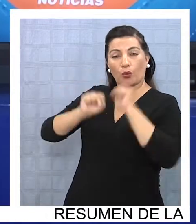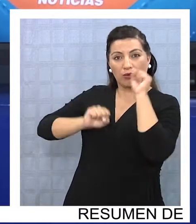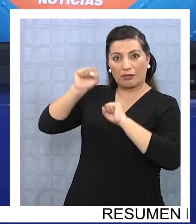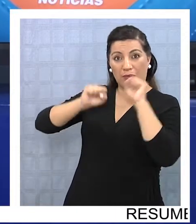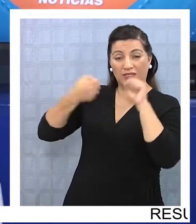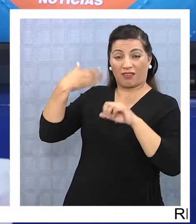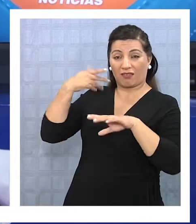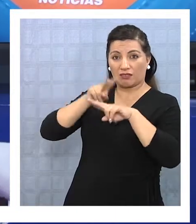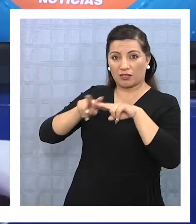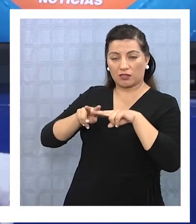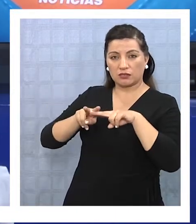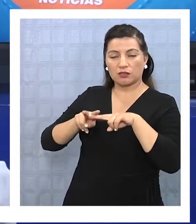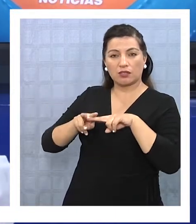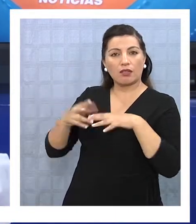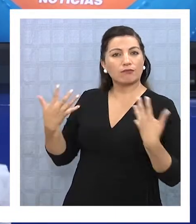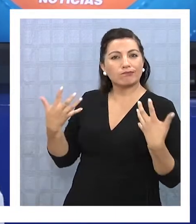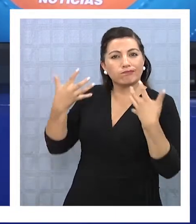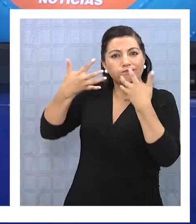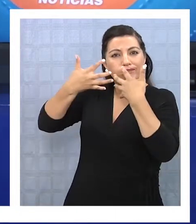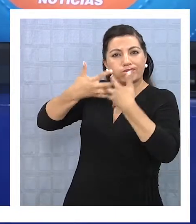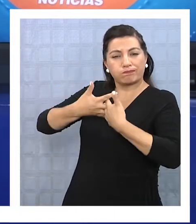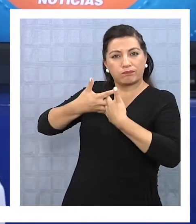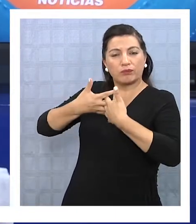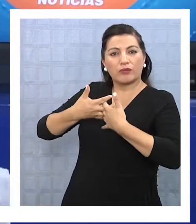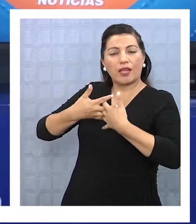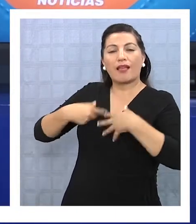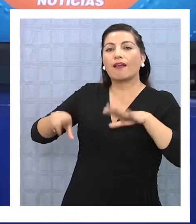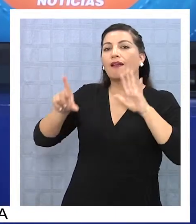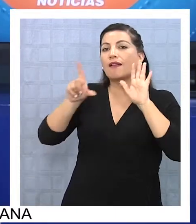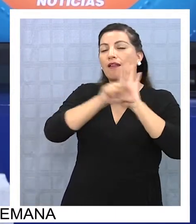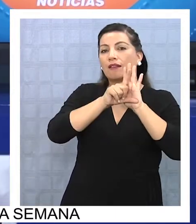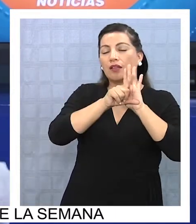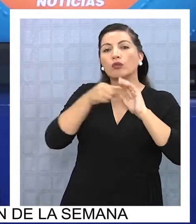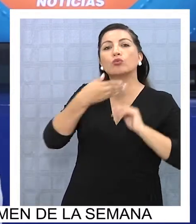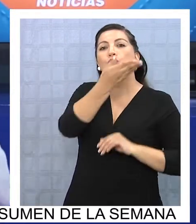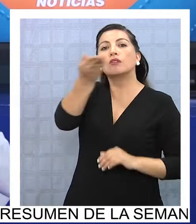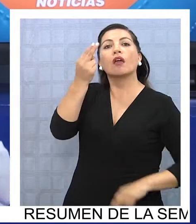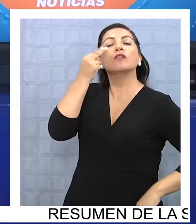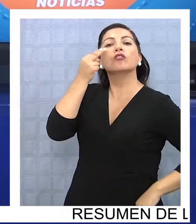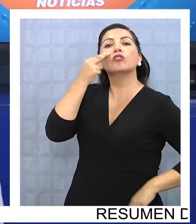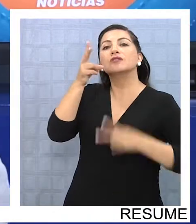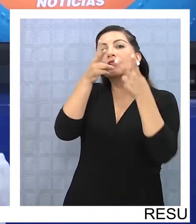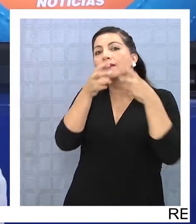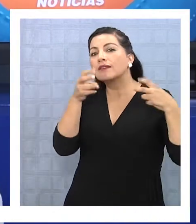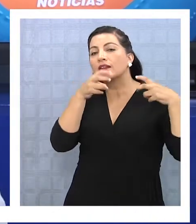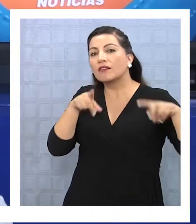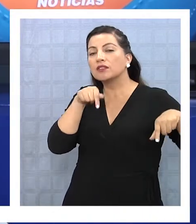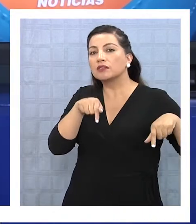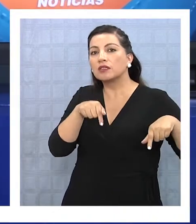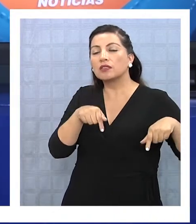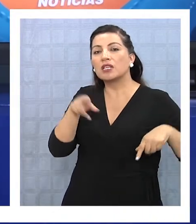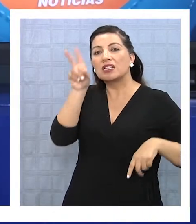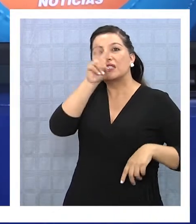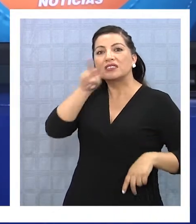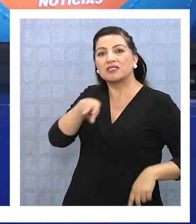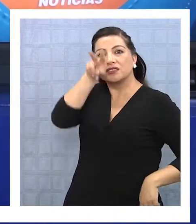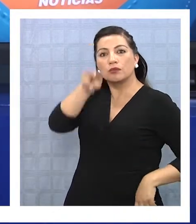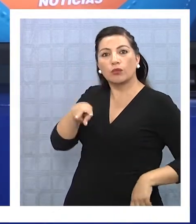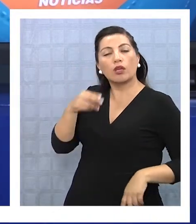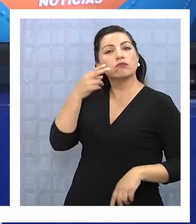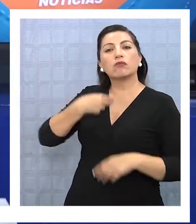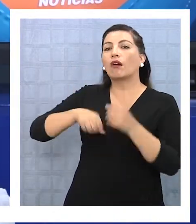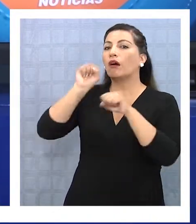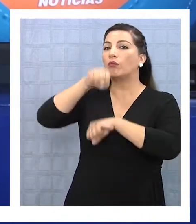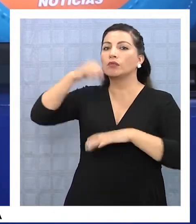empresa se ajustó estrictamente a la ley, fue conocida, revisada y aprobada por el Servicio de Impuestos